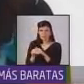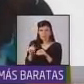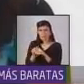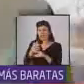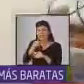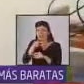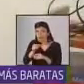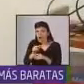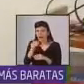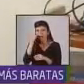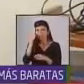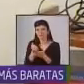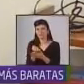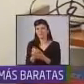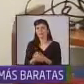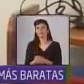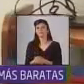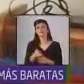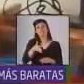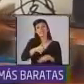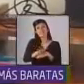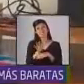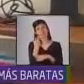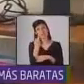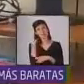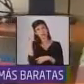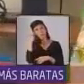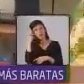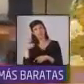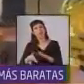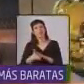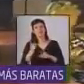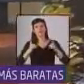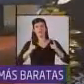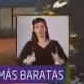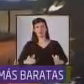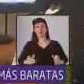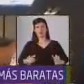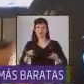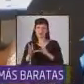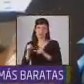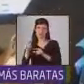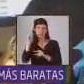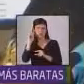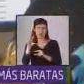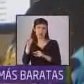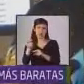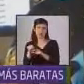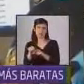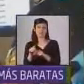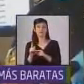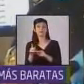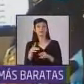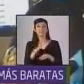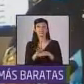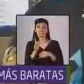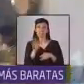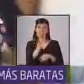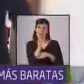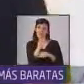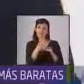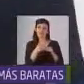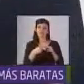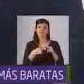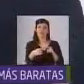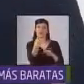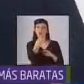en vísperas de eso. El 15 de febrero es la fecha para salir de vacaciones que eligió esta familia. Lo harán por una semana. Con